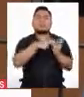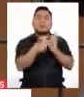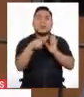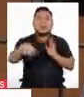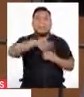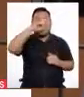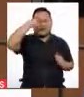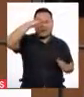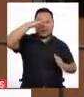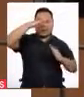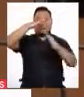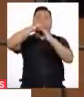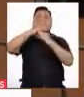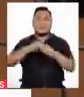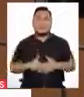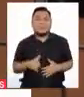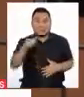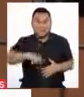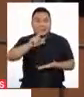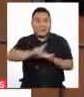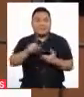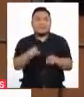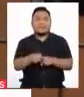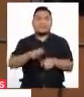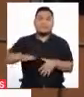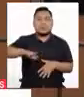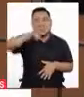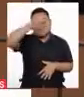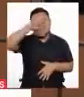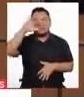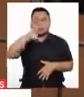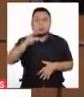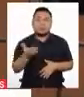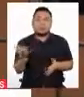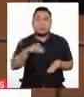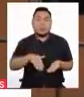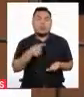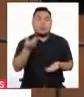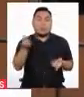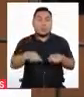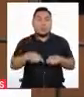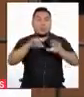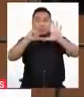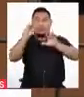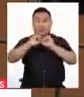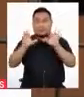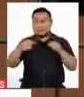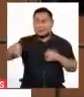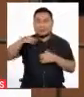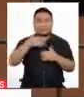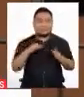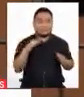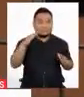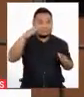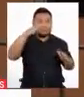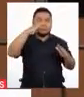acciones, no solamente en Lima, sino a nivel nacional, para buscar que después de 60 días de aumento,